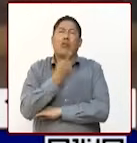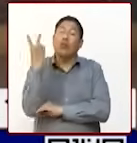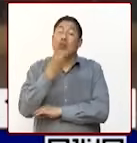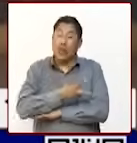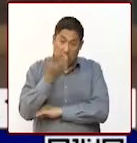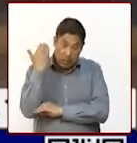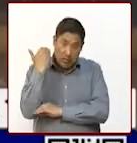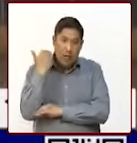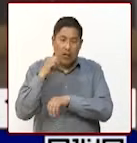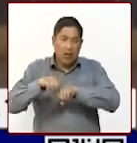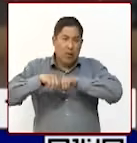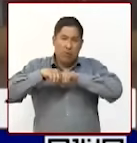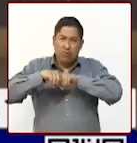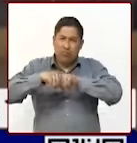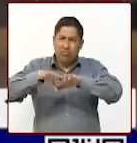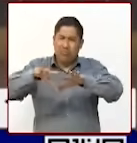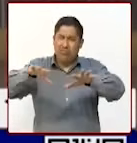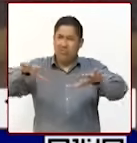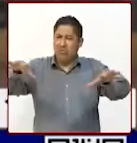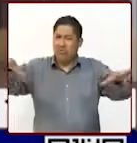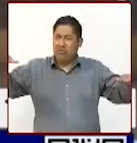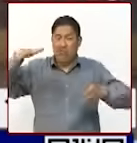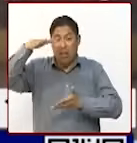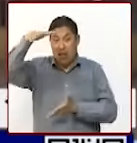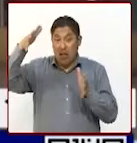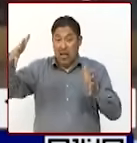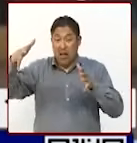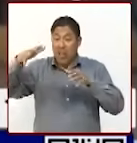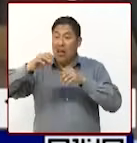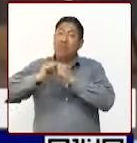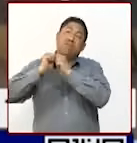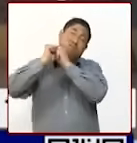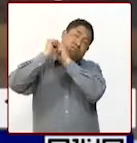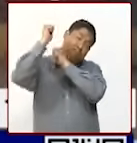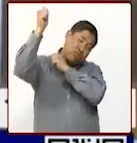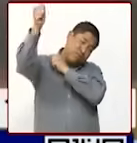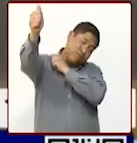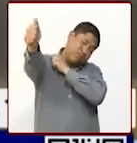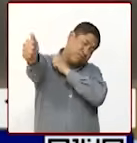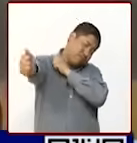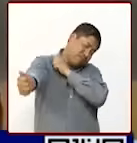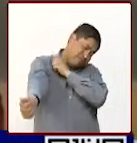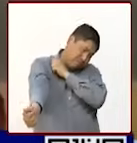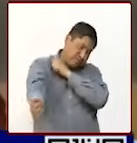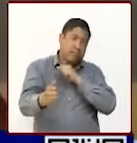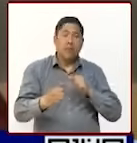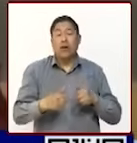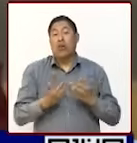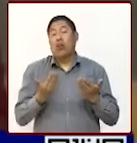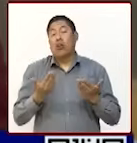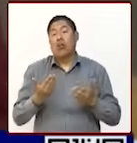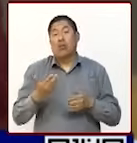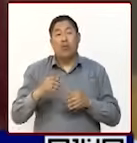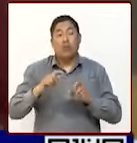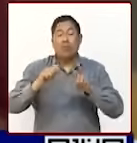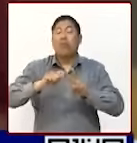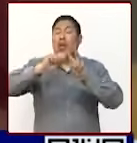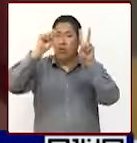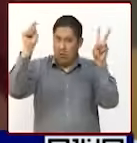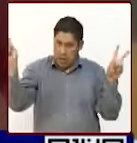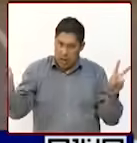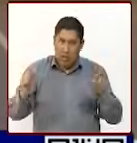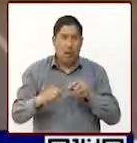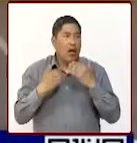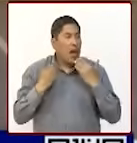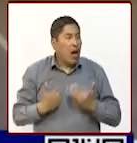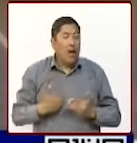Hace días atrás se ha hecho la distribución de estas cajas censales a las distintas áreas dispersas que tenemos como municipio de Villa Tunari.